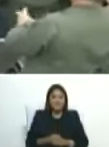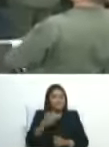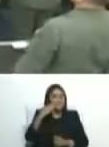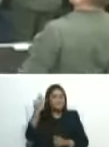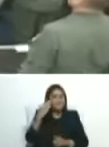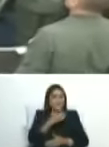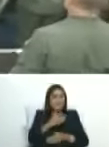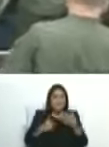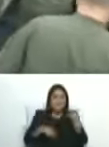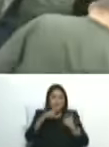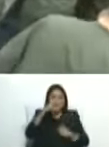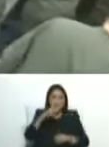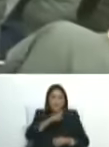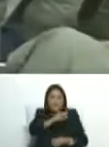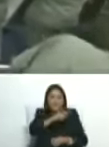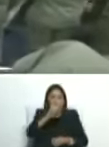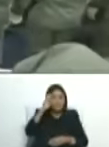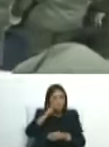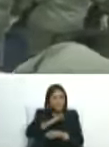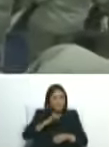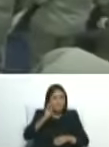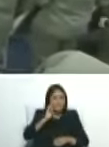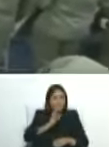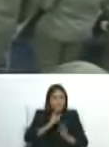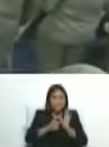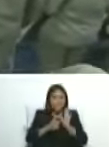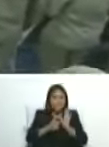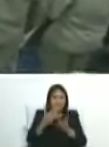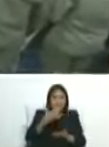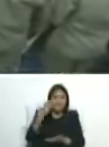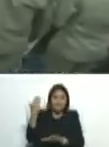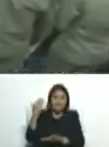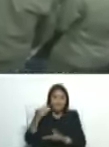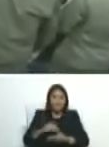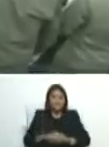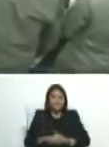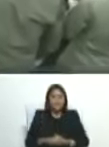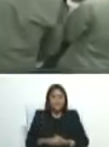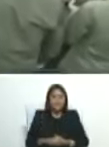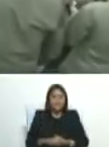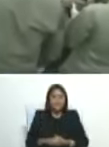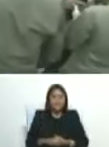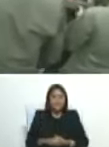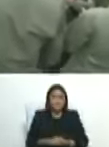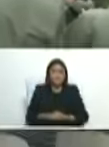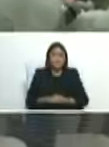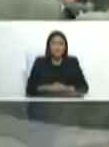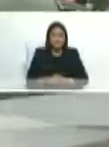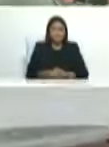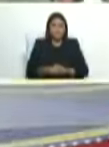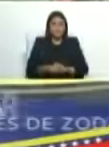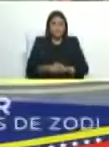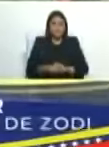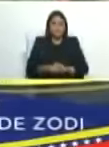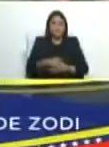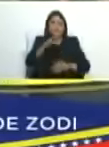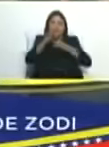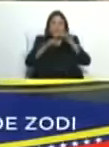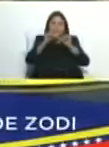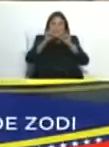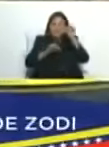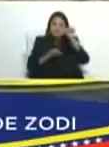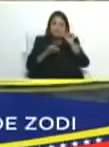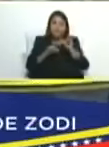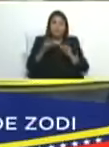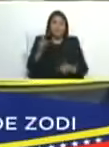en jefe de la Fuerza Armada Nacional Bolivariana Nicolás Maduro Moros y presidente de la república ha dado en detalle una explicación de lo que fue la victoria del pueblo